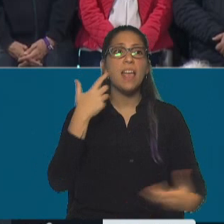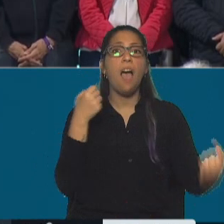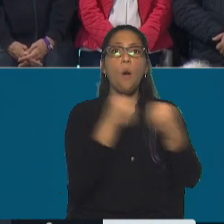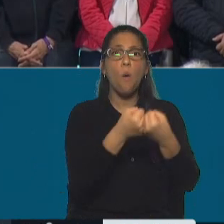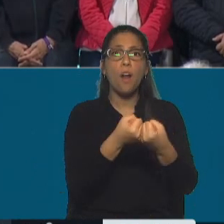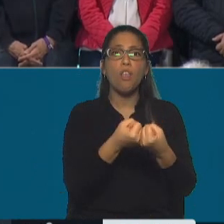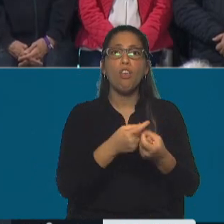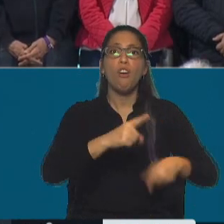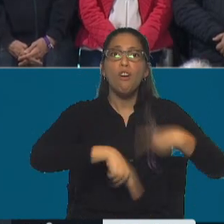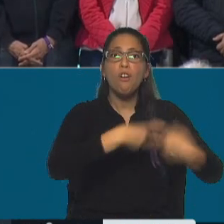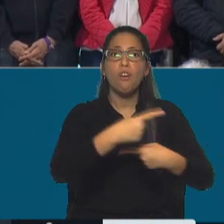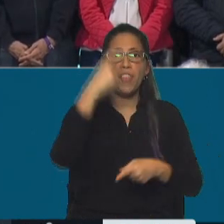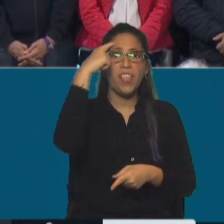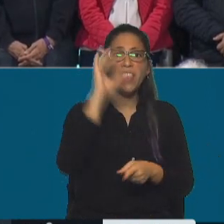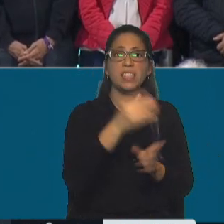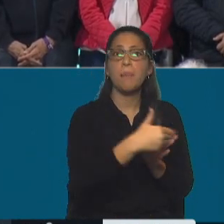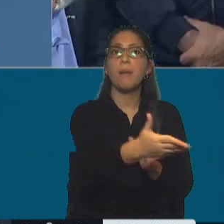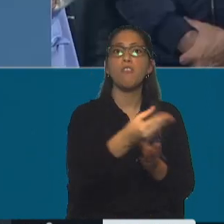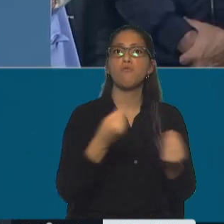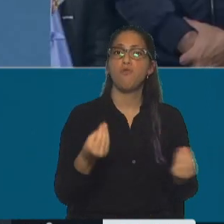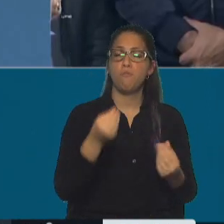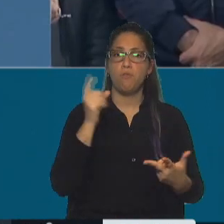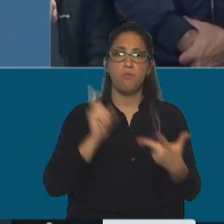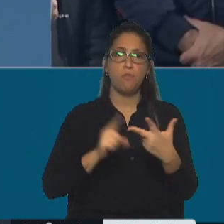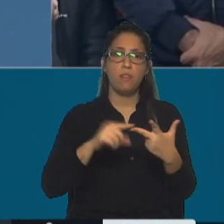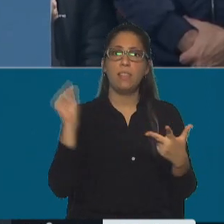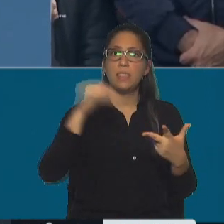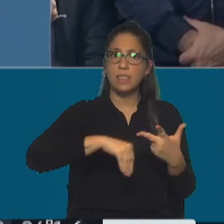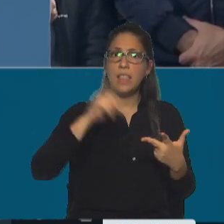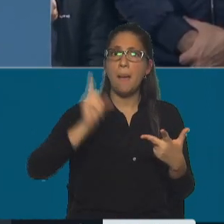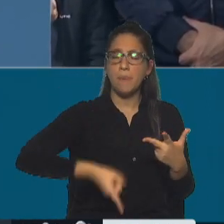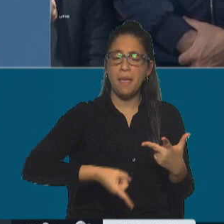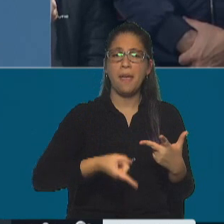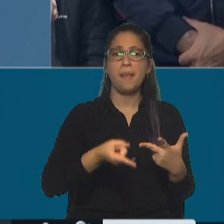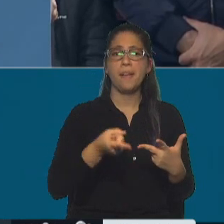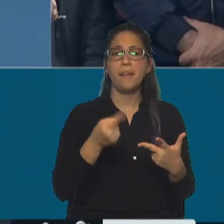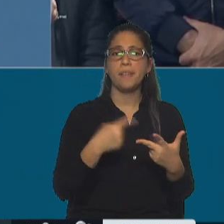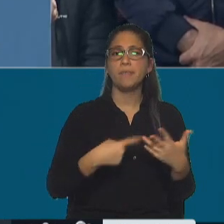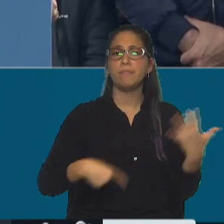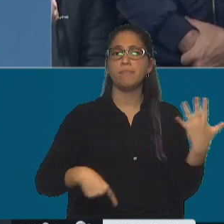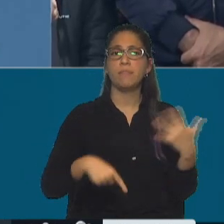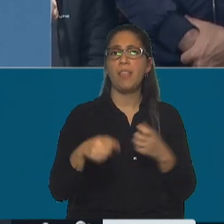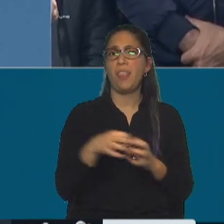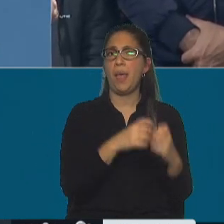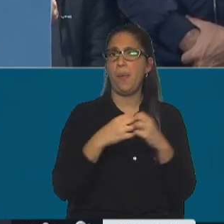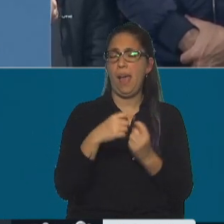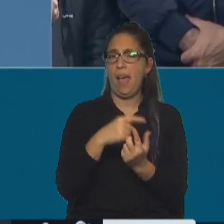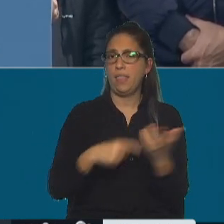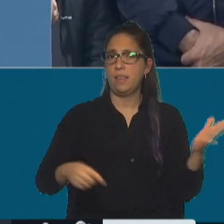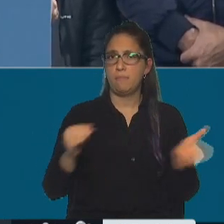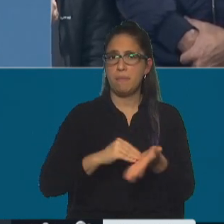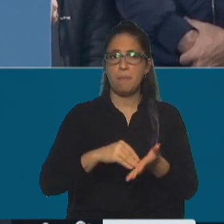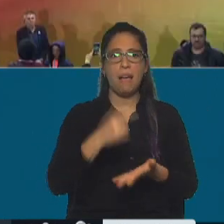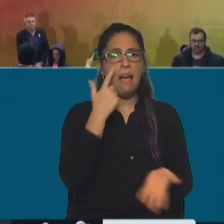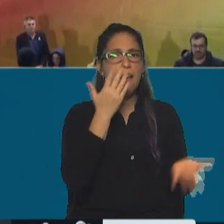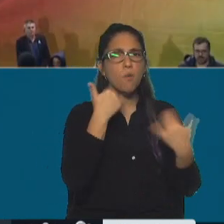Internacional después del 10 de diciembre es otro, y dentro de eso entran también estas lógicas y estos debates. Nico, Sí. vamos con